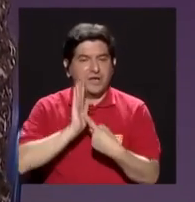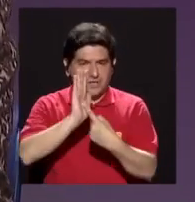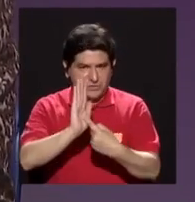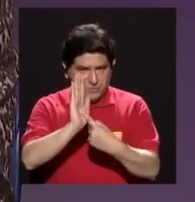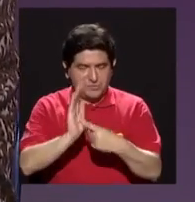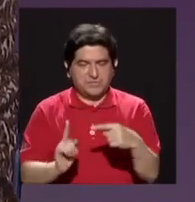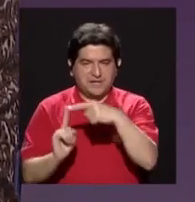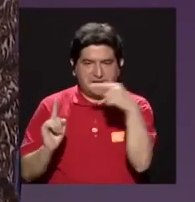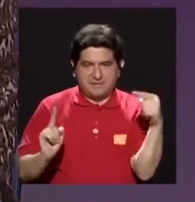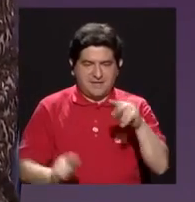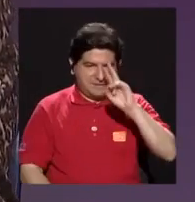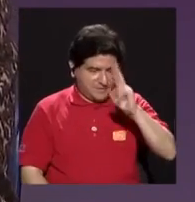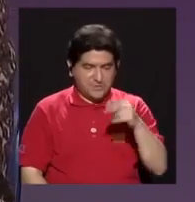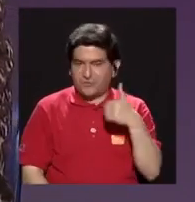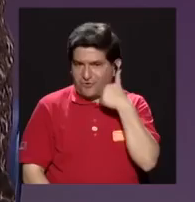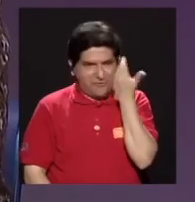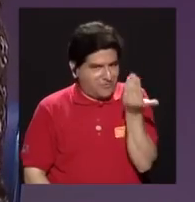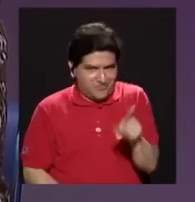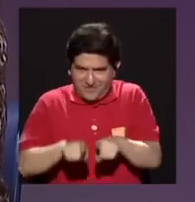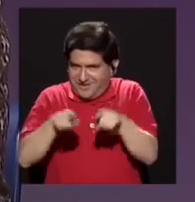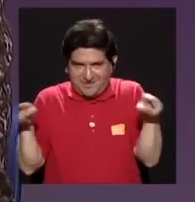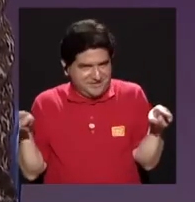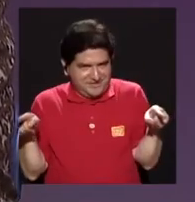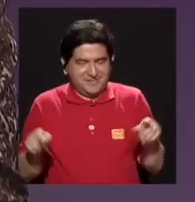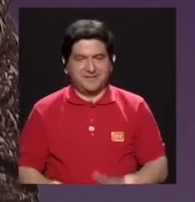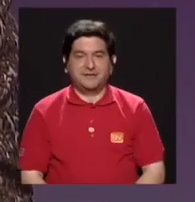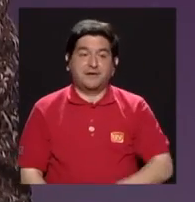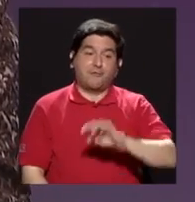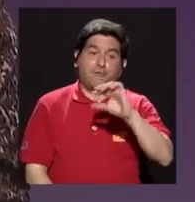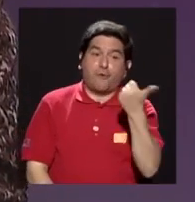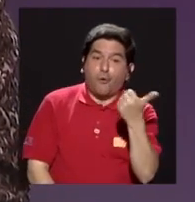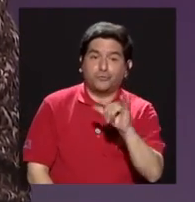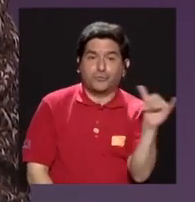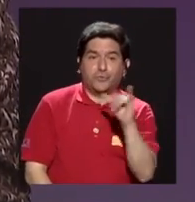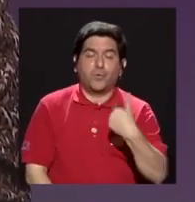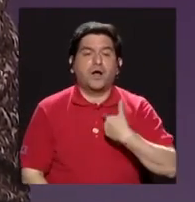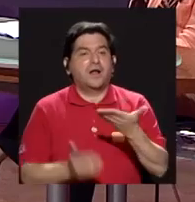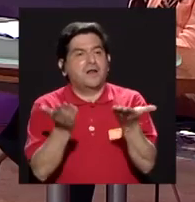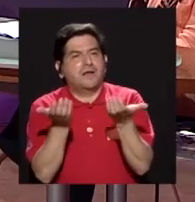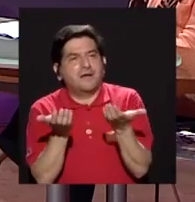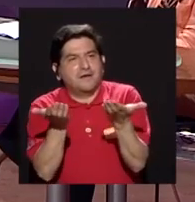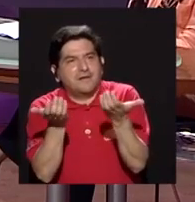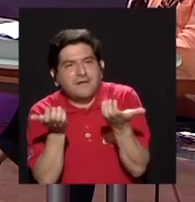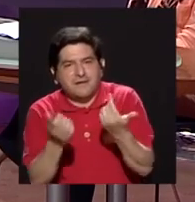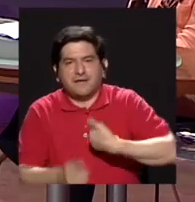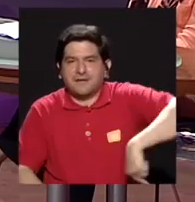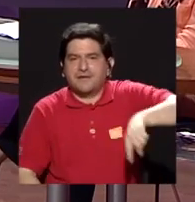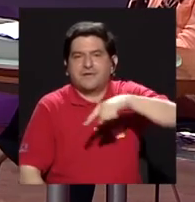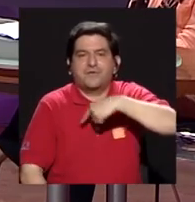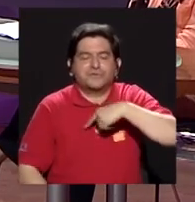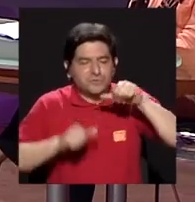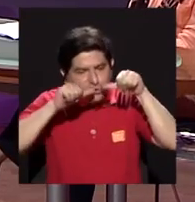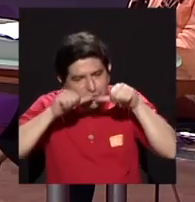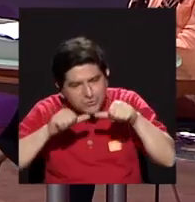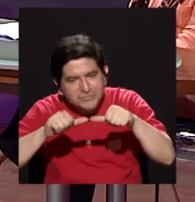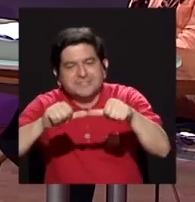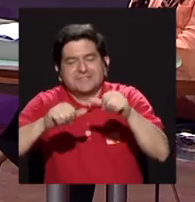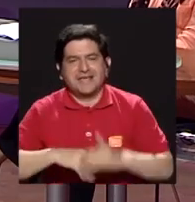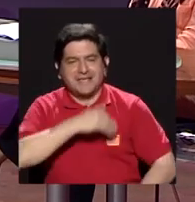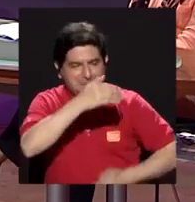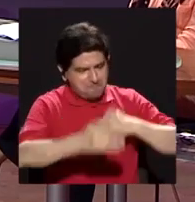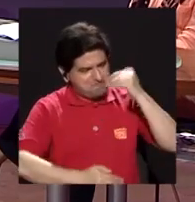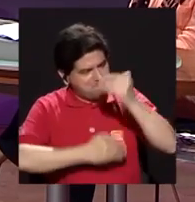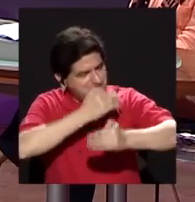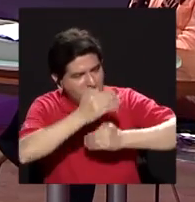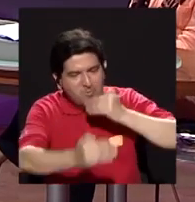desde el respeto que no es fácil tampoco y lo otro pues que también quisiéramos nosotros es poder continuar con un proceso